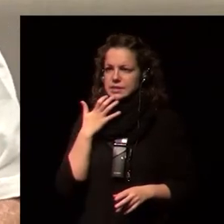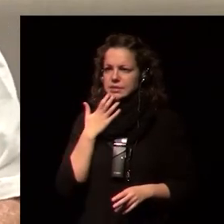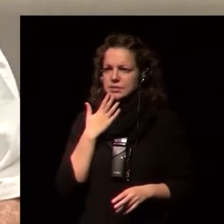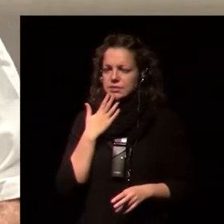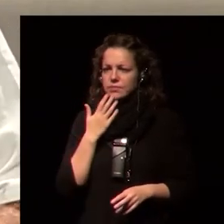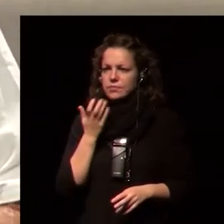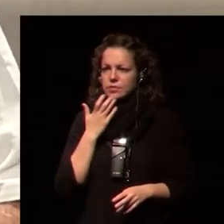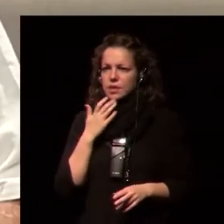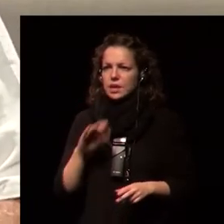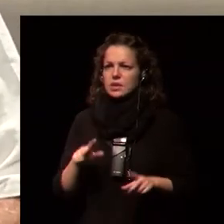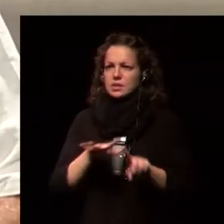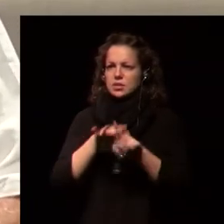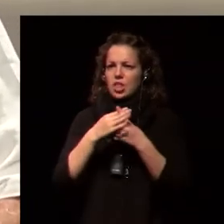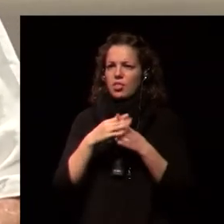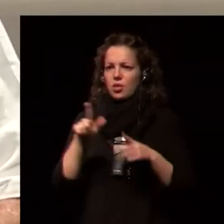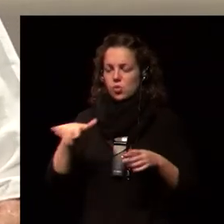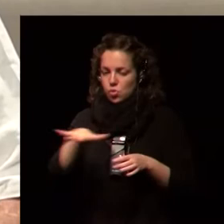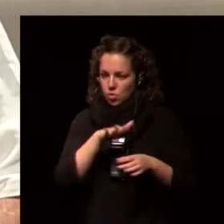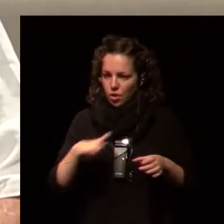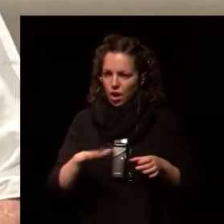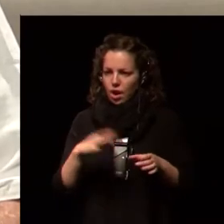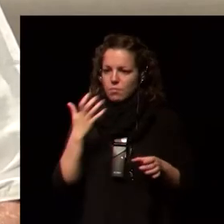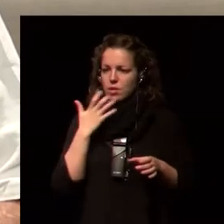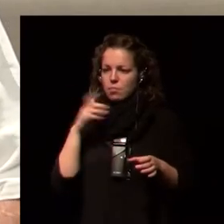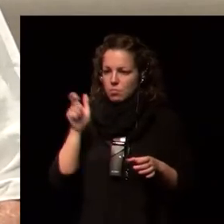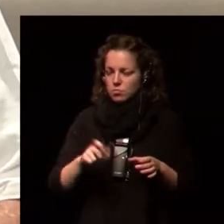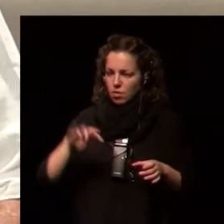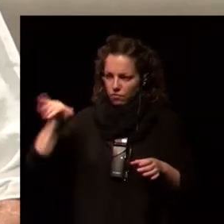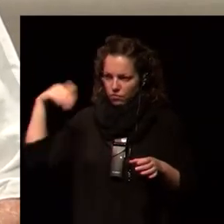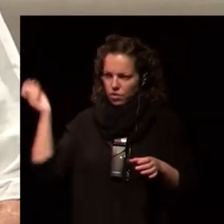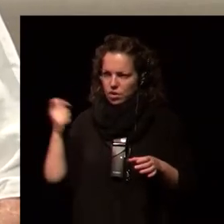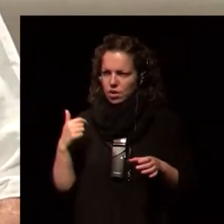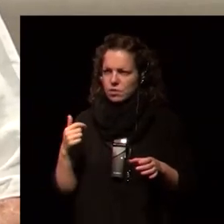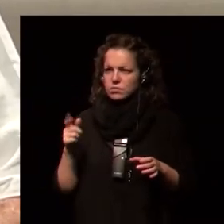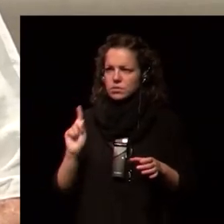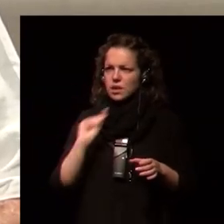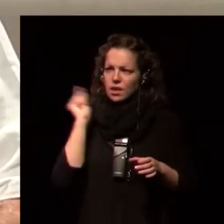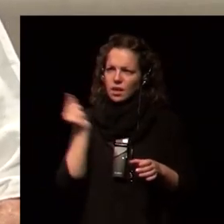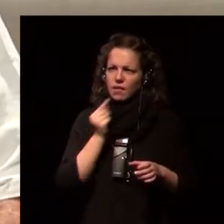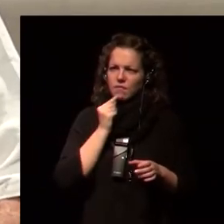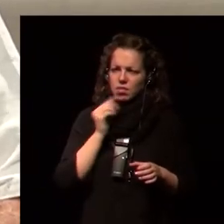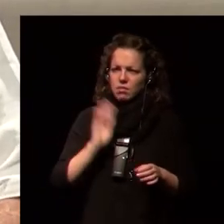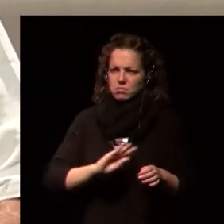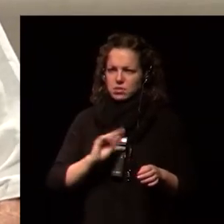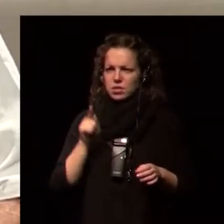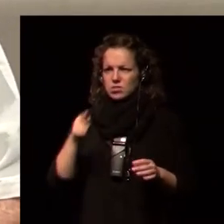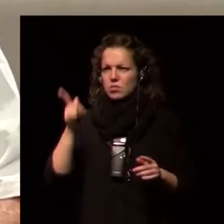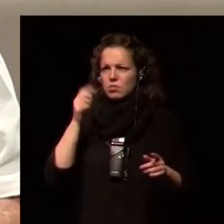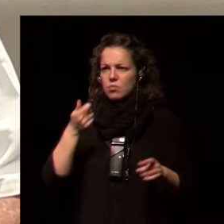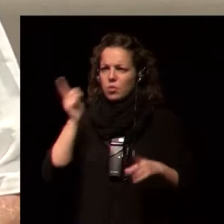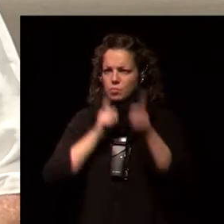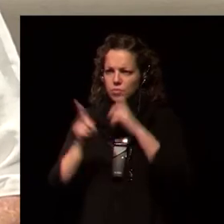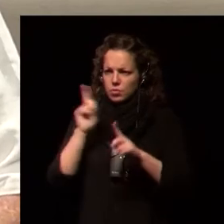a un contexto local como una persona de fuera, incluso siendo muy habilidoso, es también eso problemático,